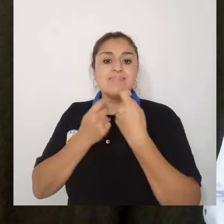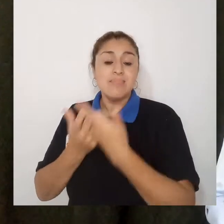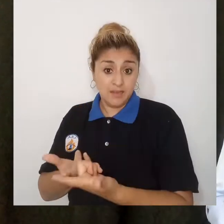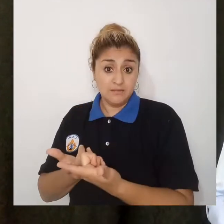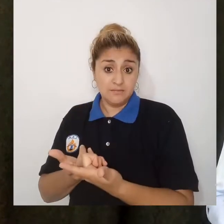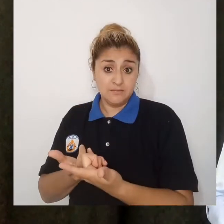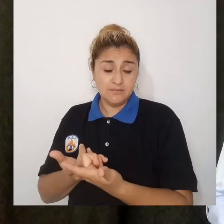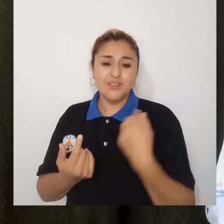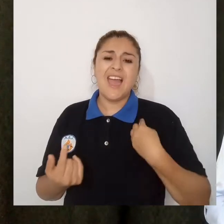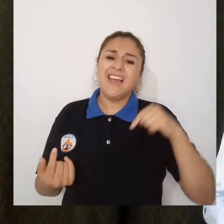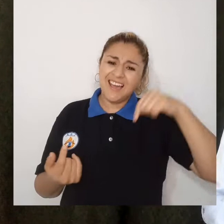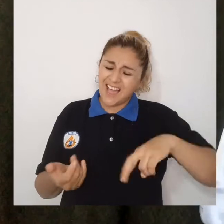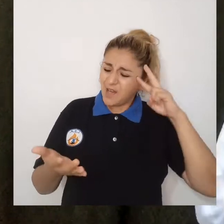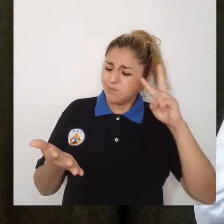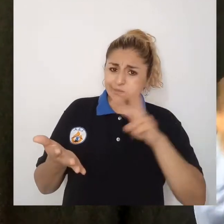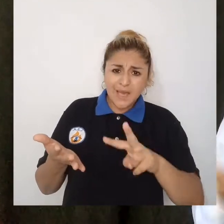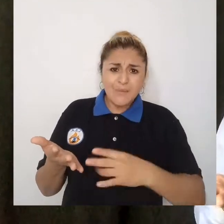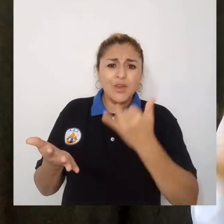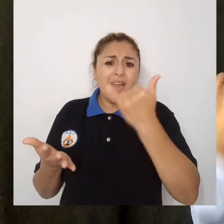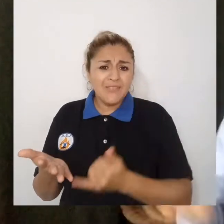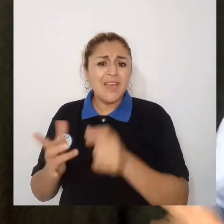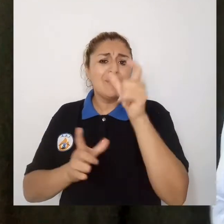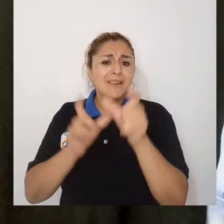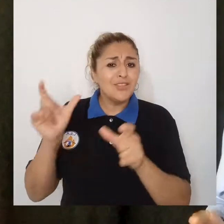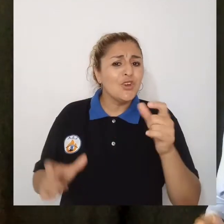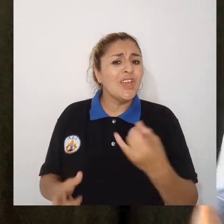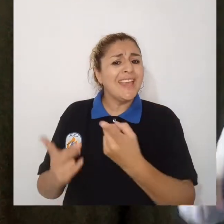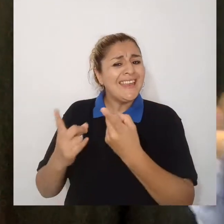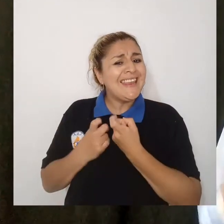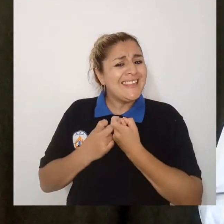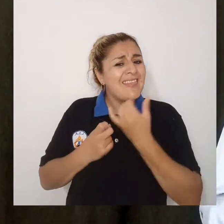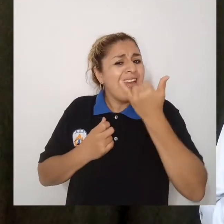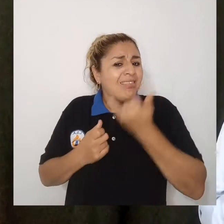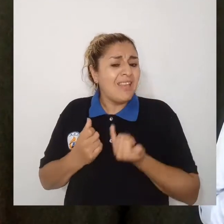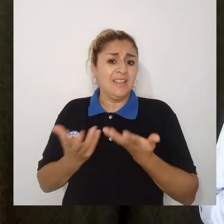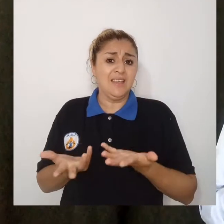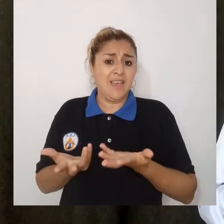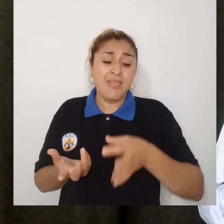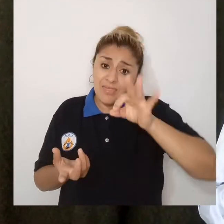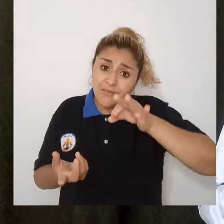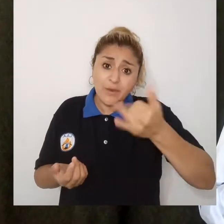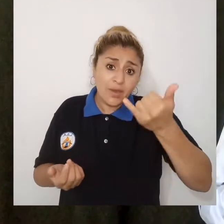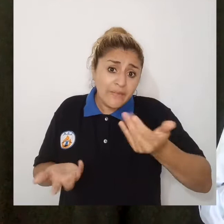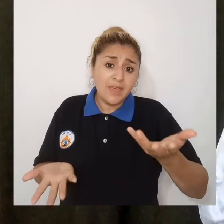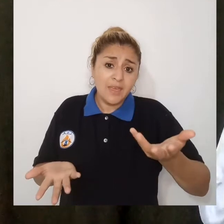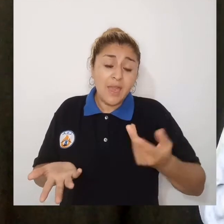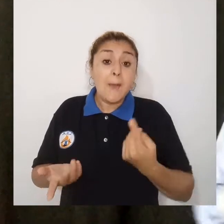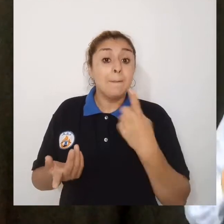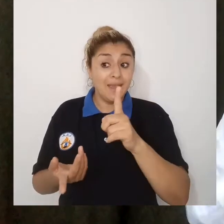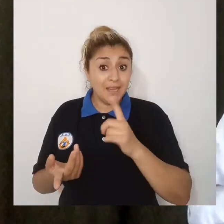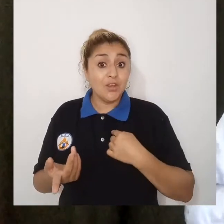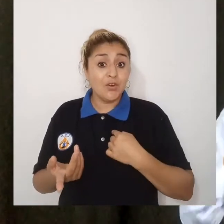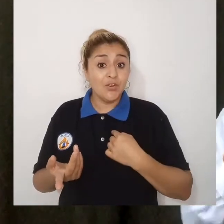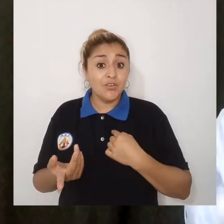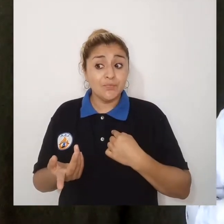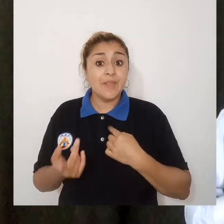necesidades la savia había necesidades existían y requerían que